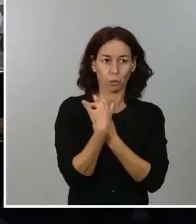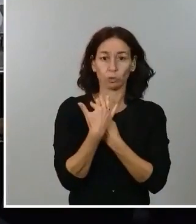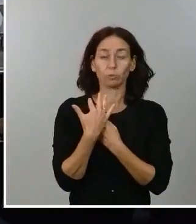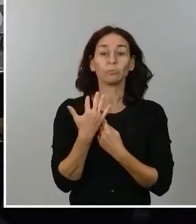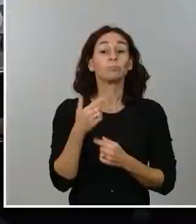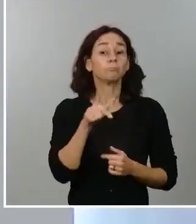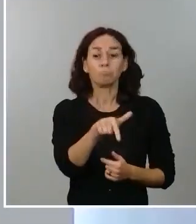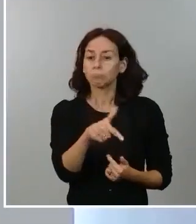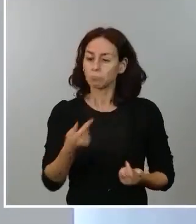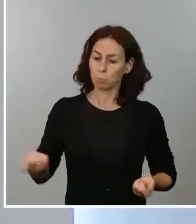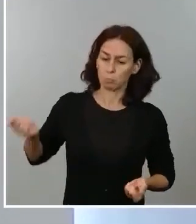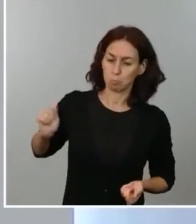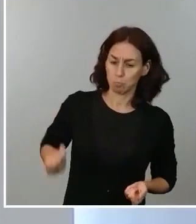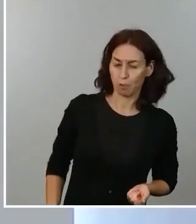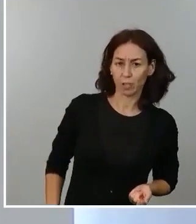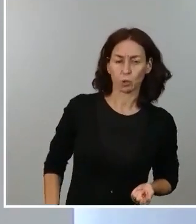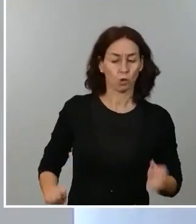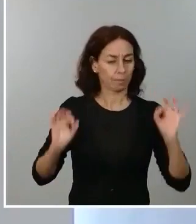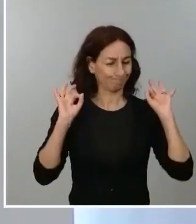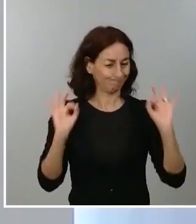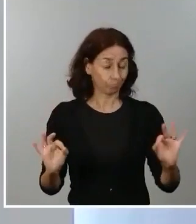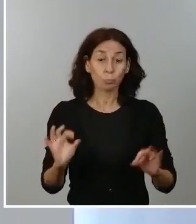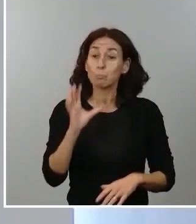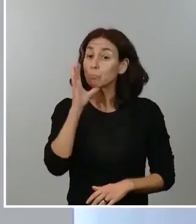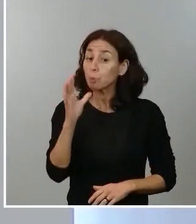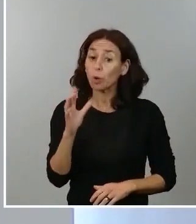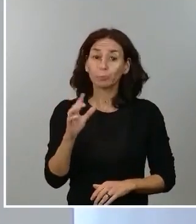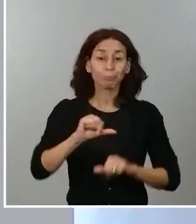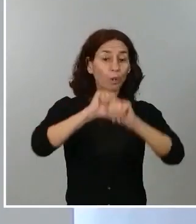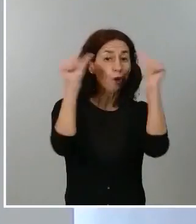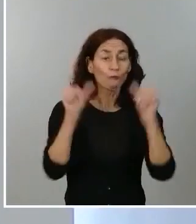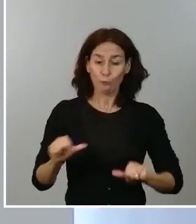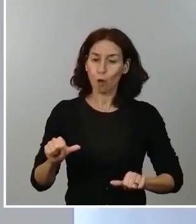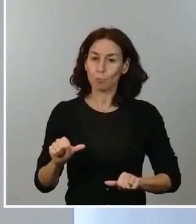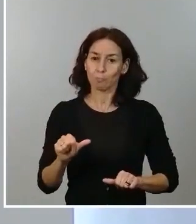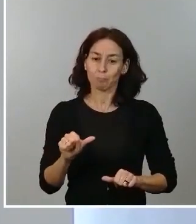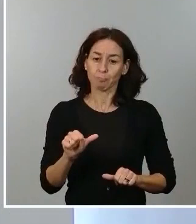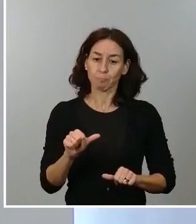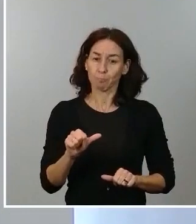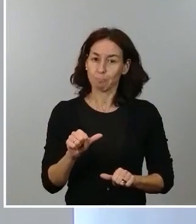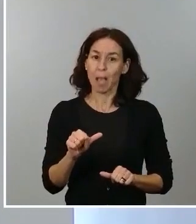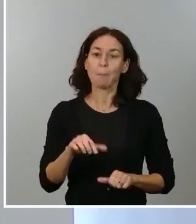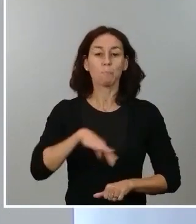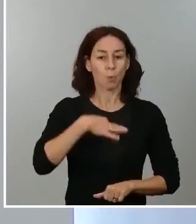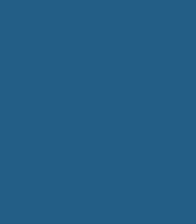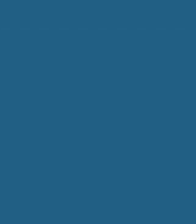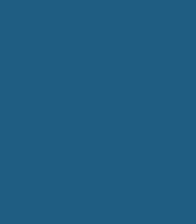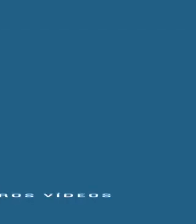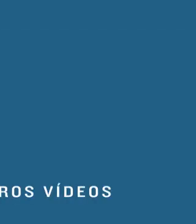profesionalidade que é debida, porque é a única forma que entre todos podamos desterrar o virus. Moitas gracias.